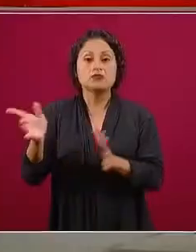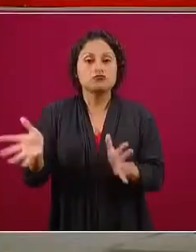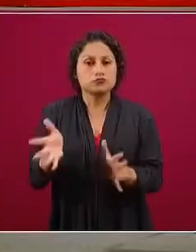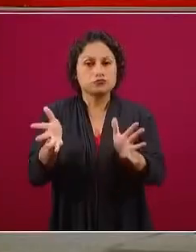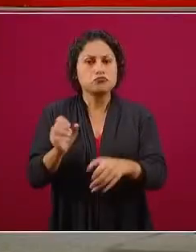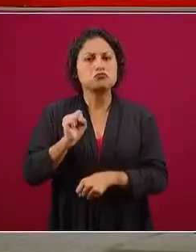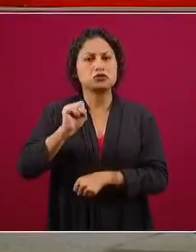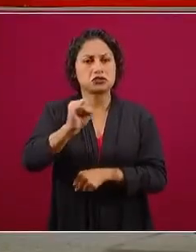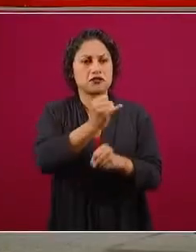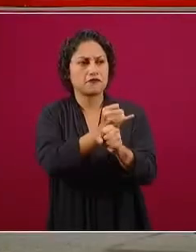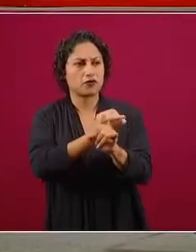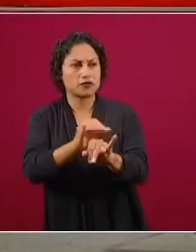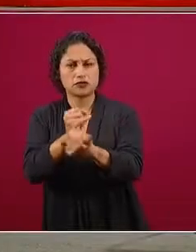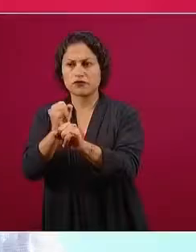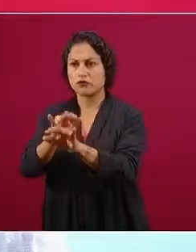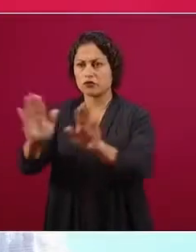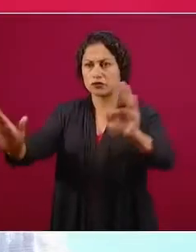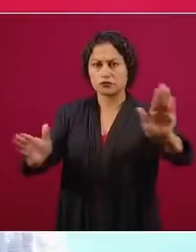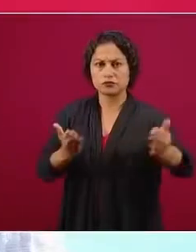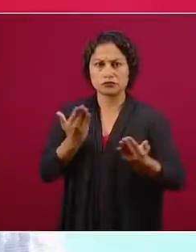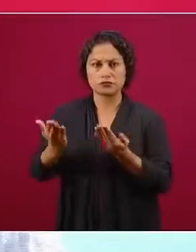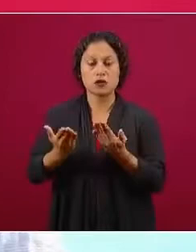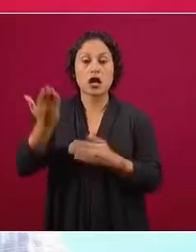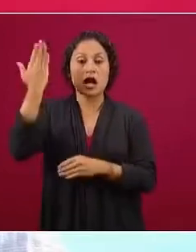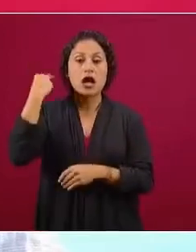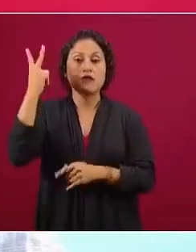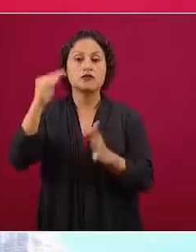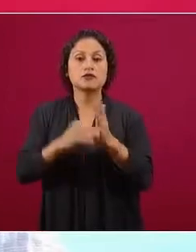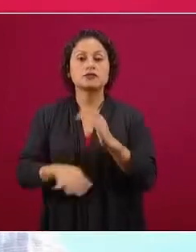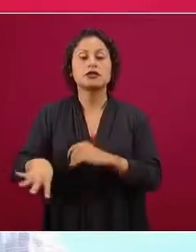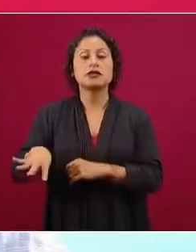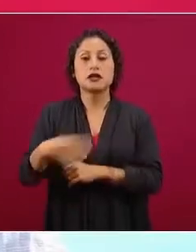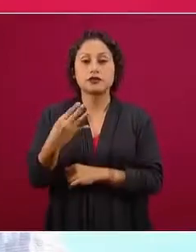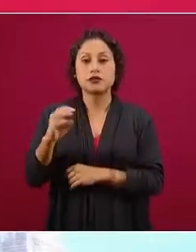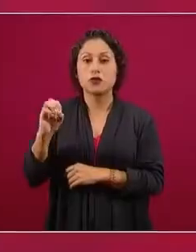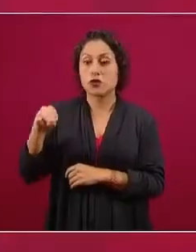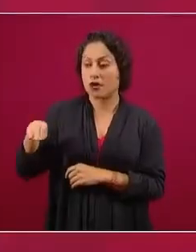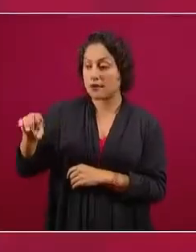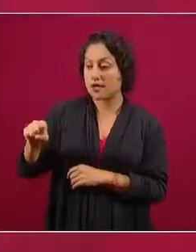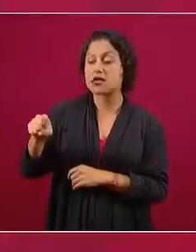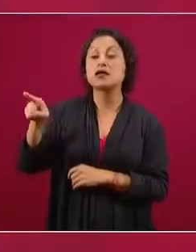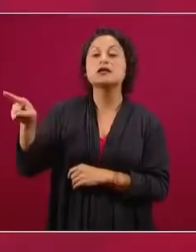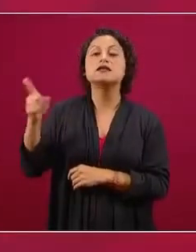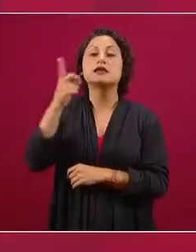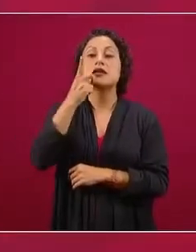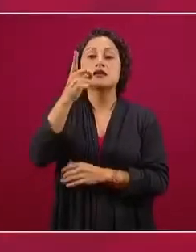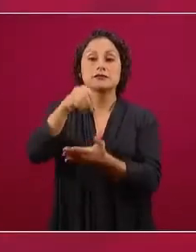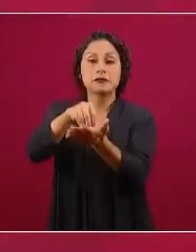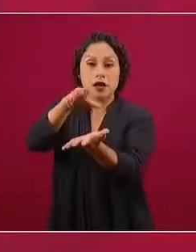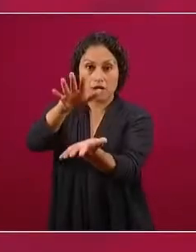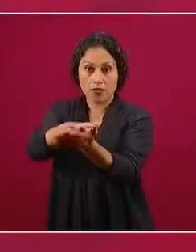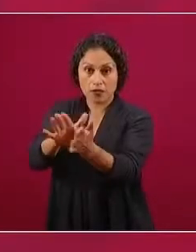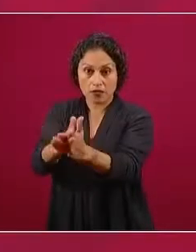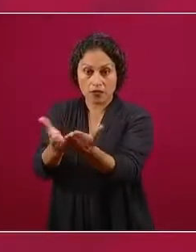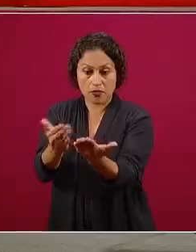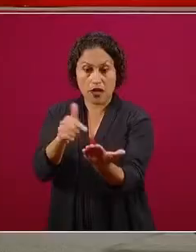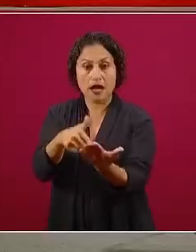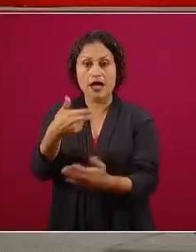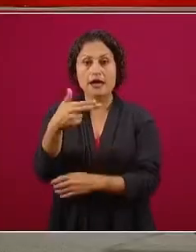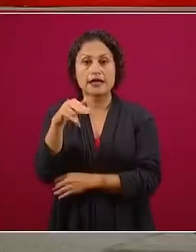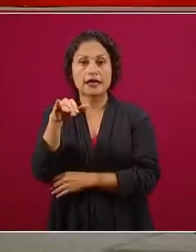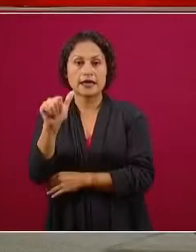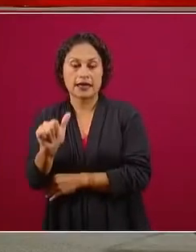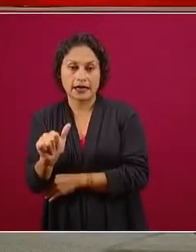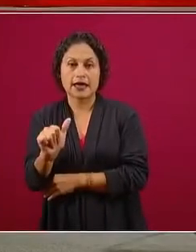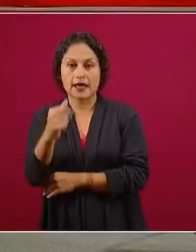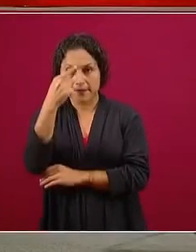métodos. En 2014, la OMS publicó una guía técnica que se llama Vigilancia